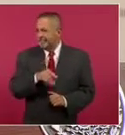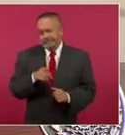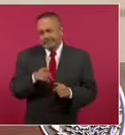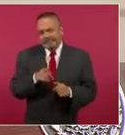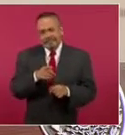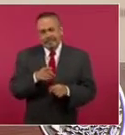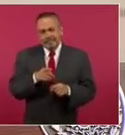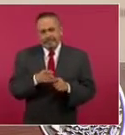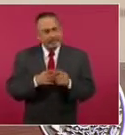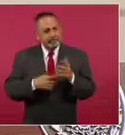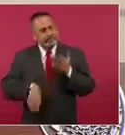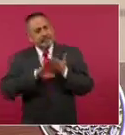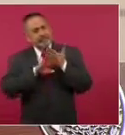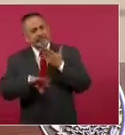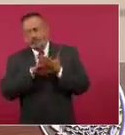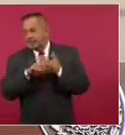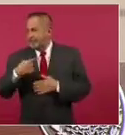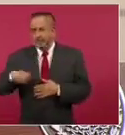en contra nuestra,